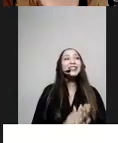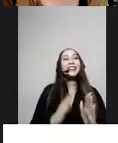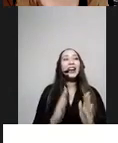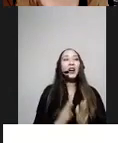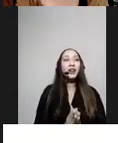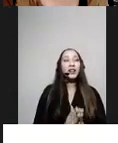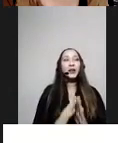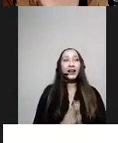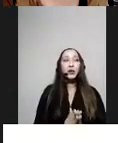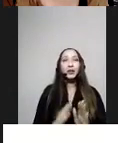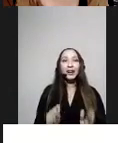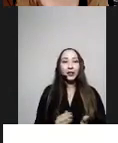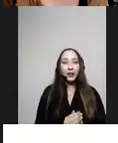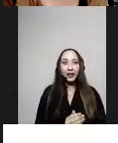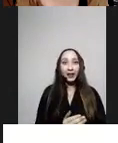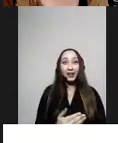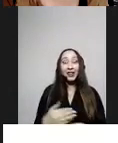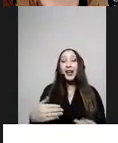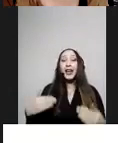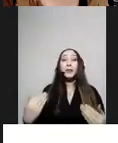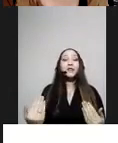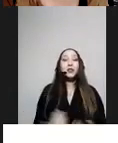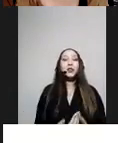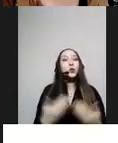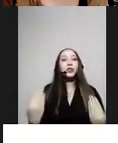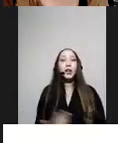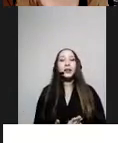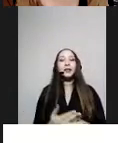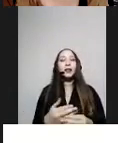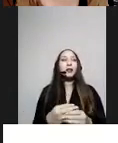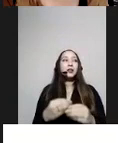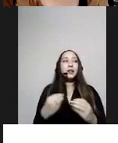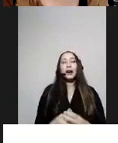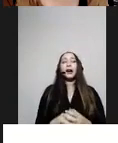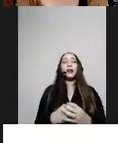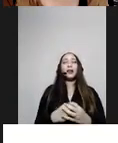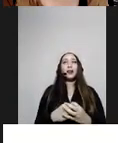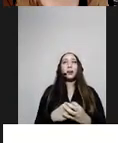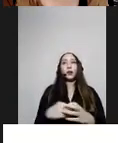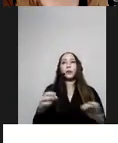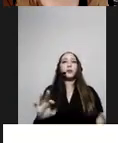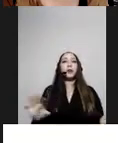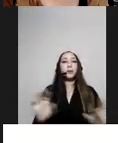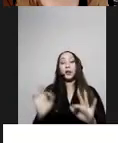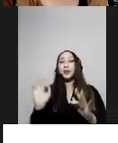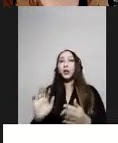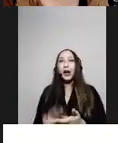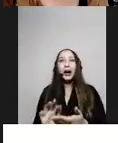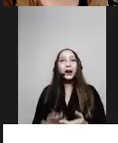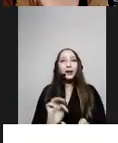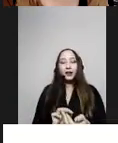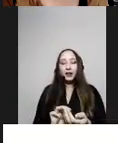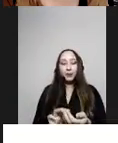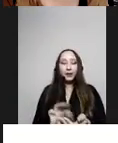conscientes a la hora de llevar a cabo nuestras actividades diarias. El mindfulness no es solamente llegar y, bueno, poner mi